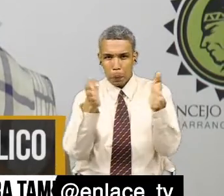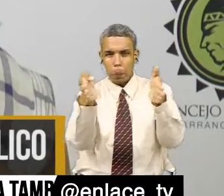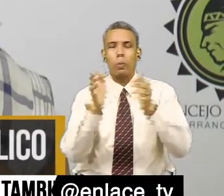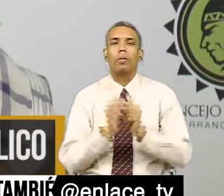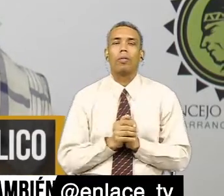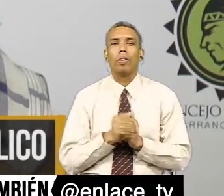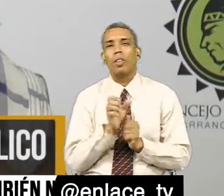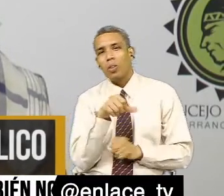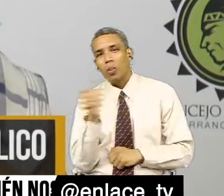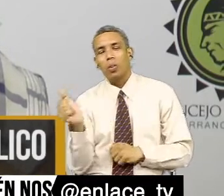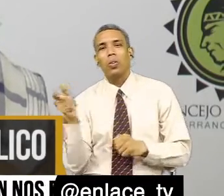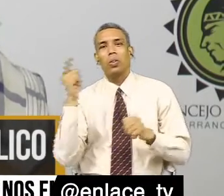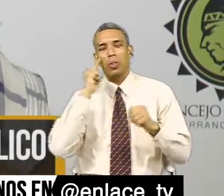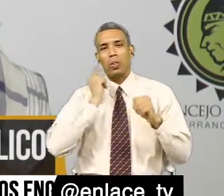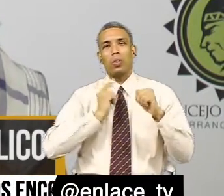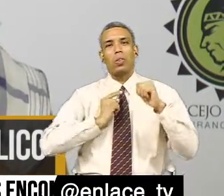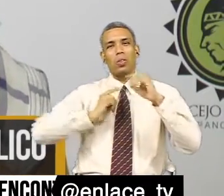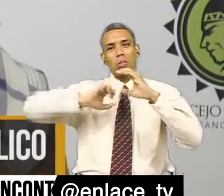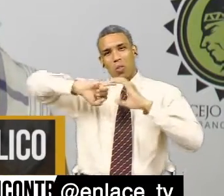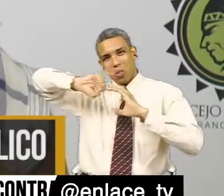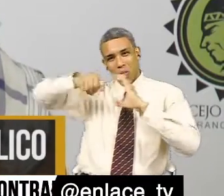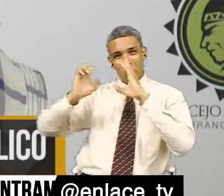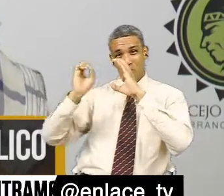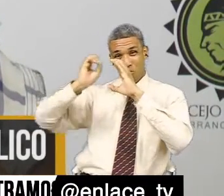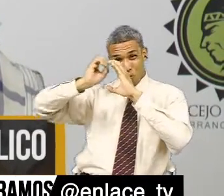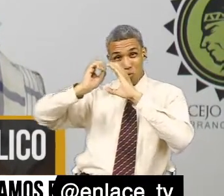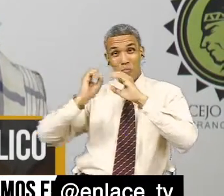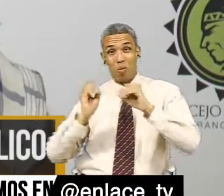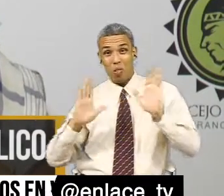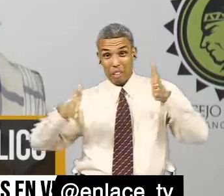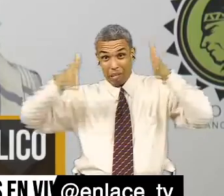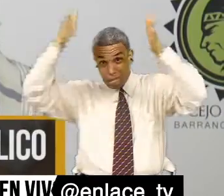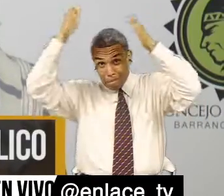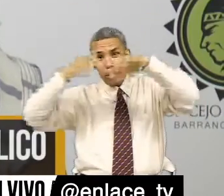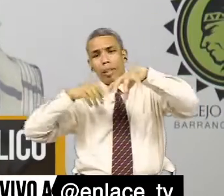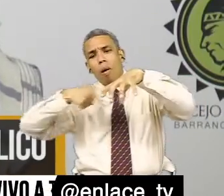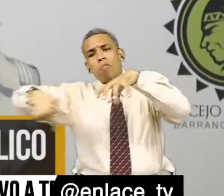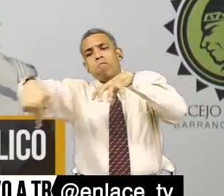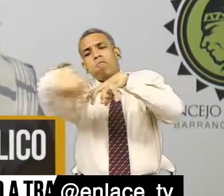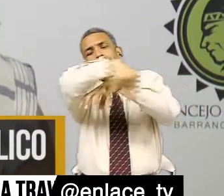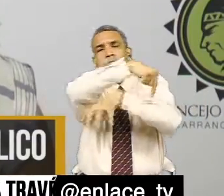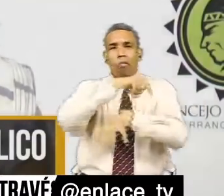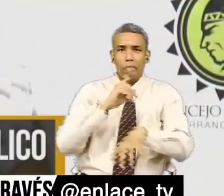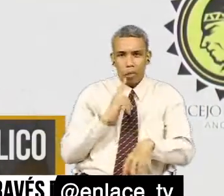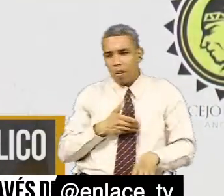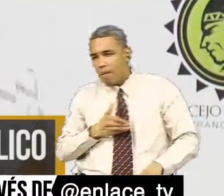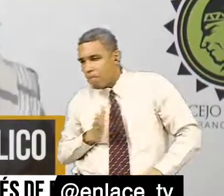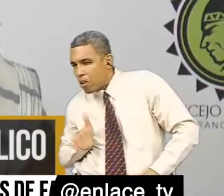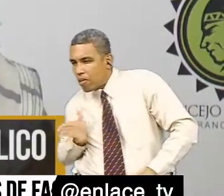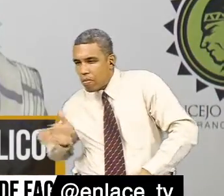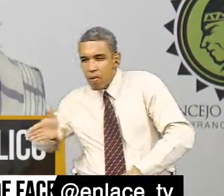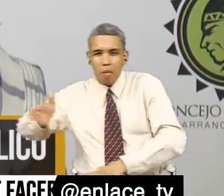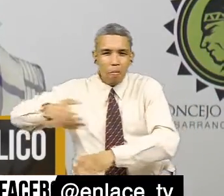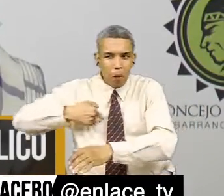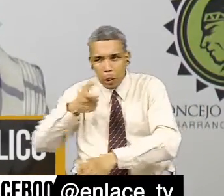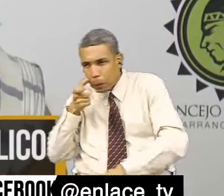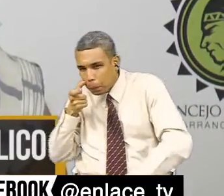del centro comercial San Silvestre. Entonces seguimos reiterando nuestro compromiso con la ciudad. Estamos